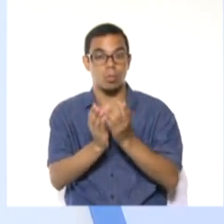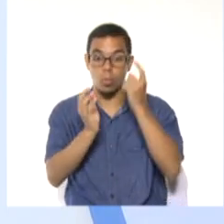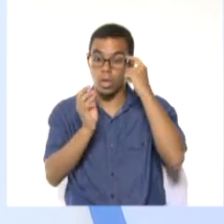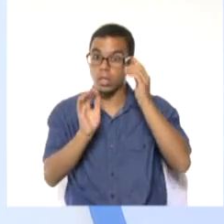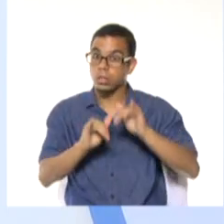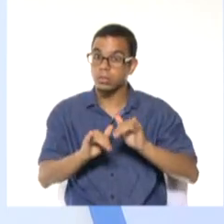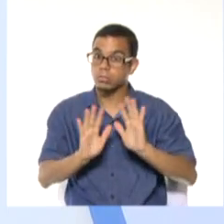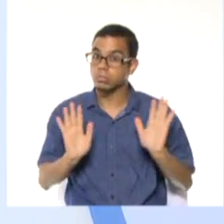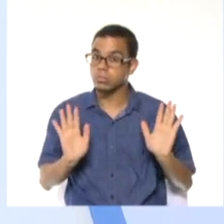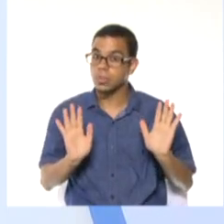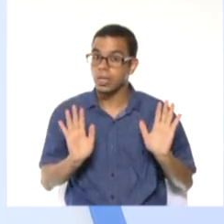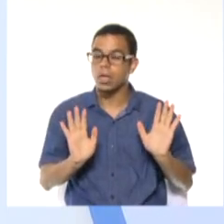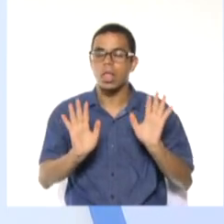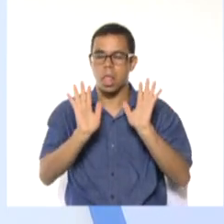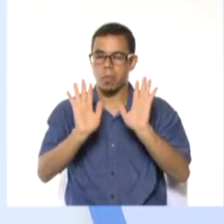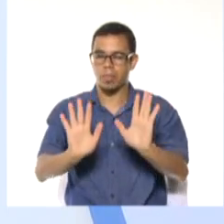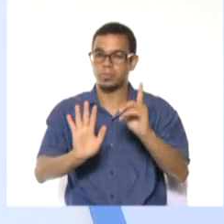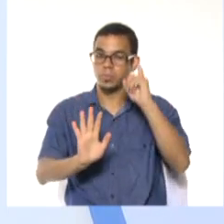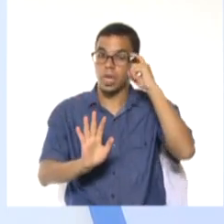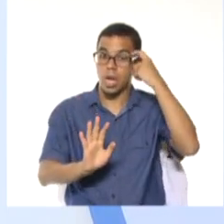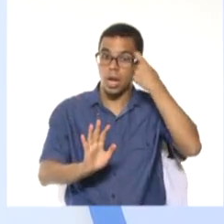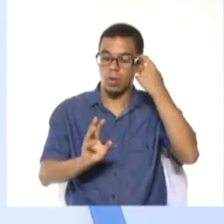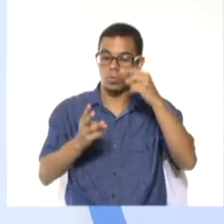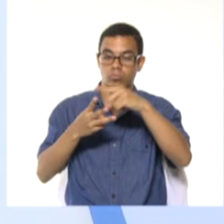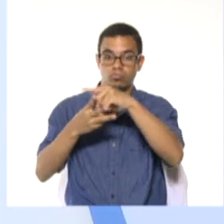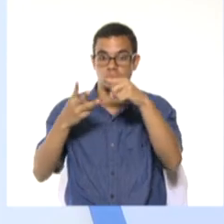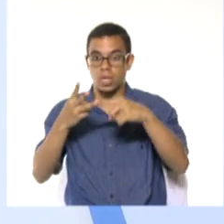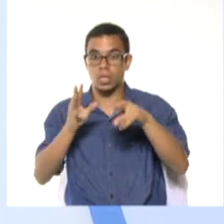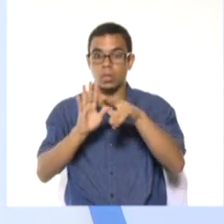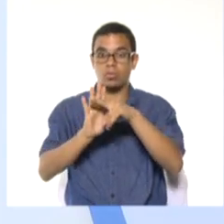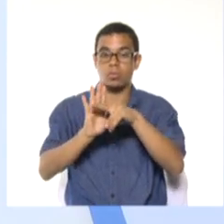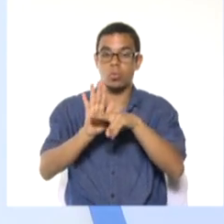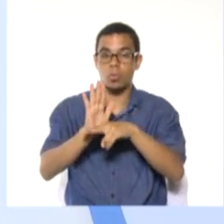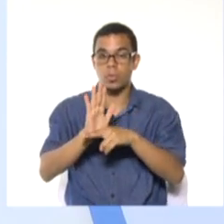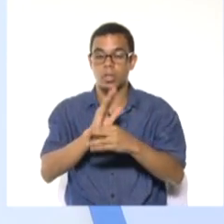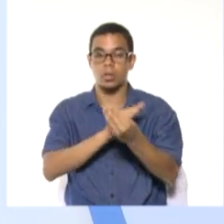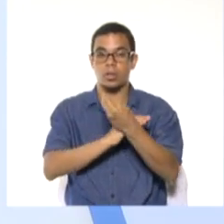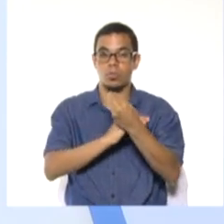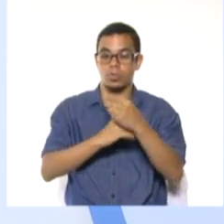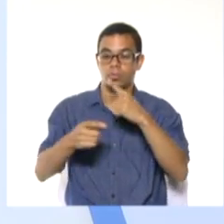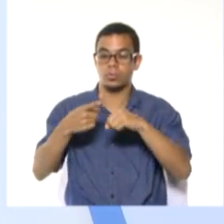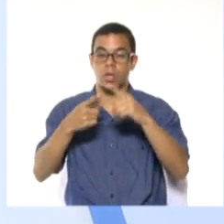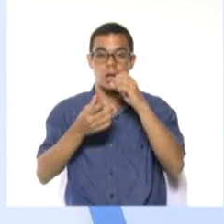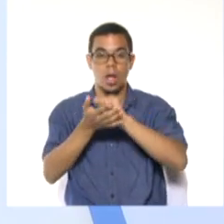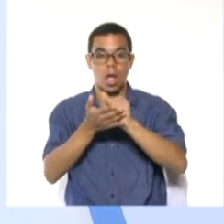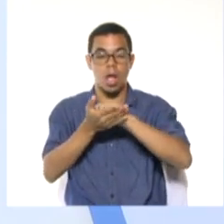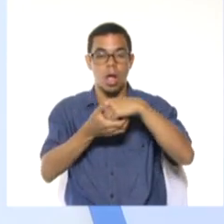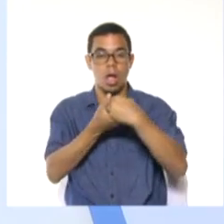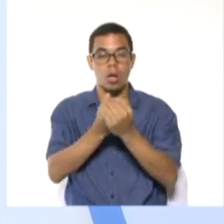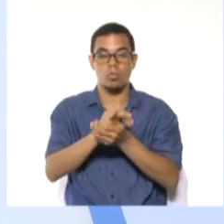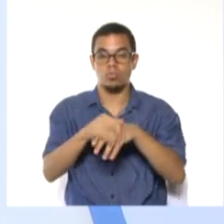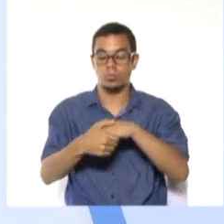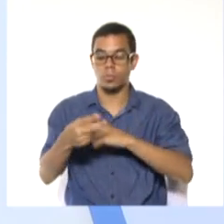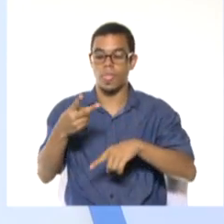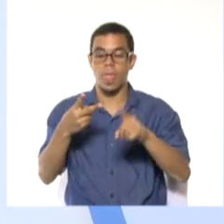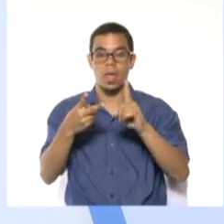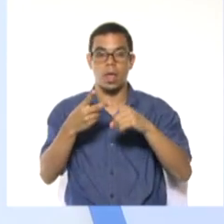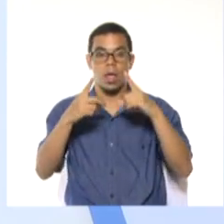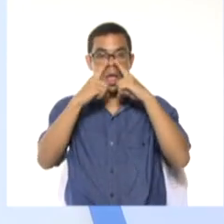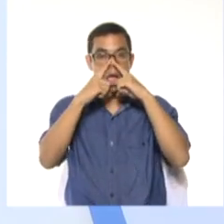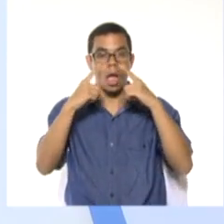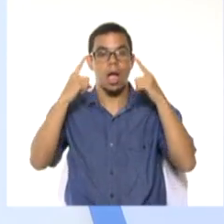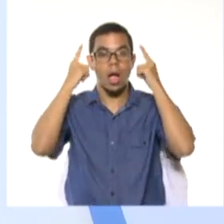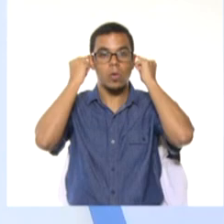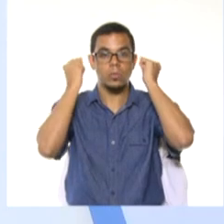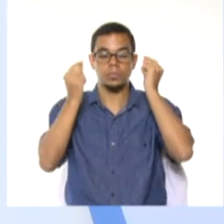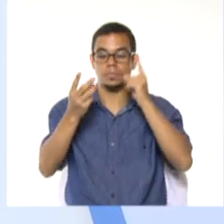de hoy. Pero antes vamos a recordar las medidas de bioseguridad. El lavado frecuentemente de nuestras manos con agua y jabón, el uso